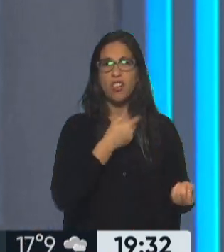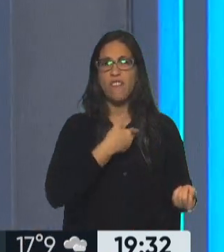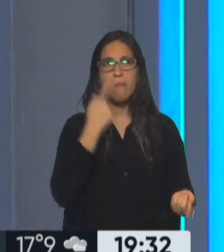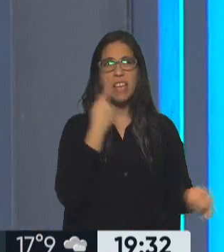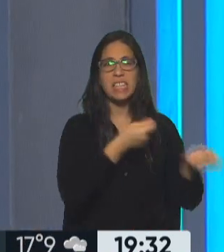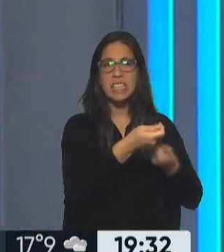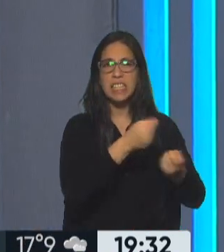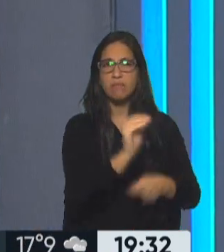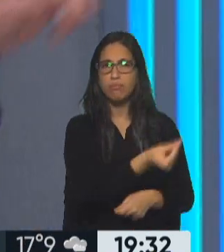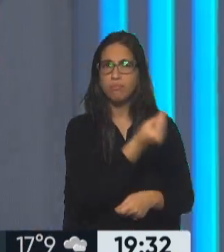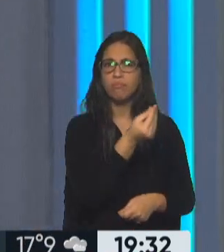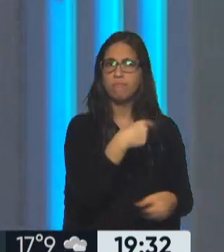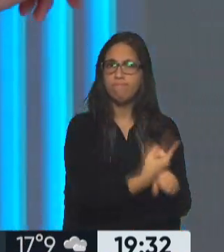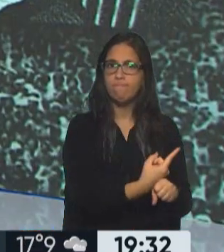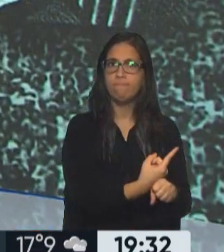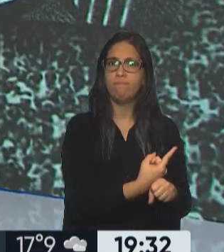no pudo,